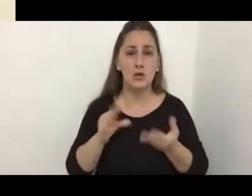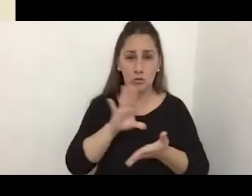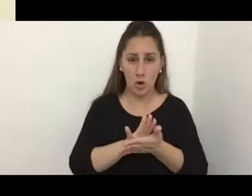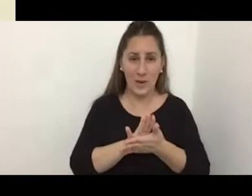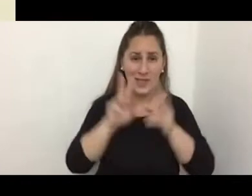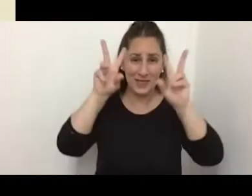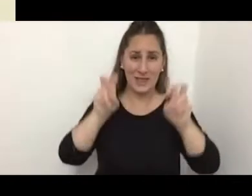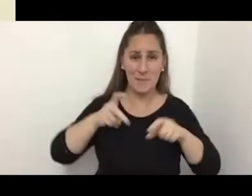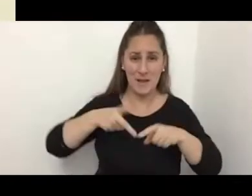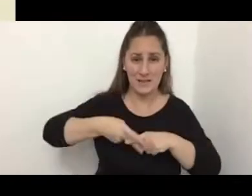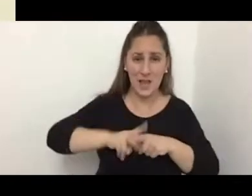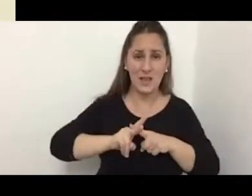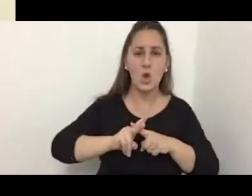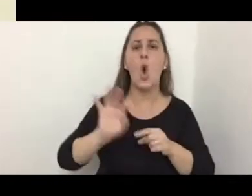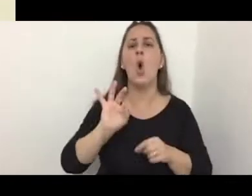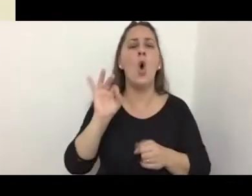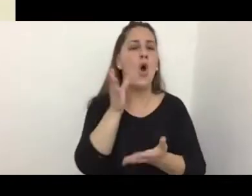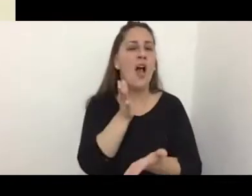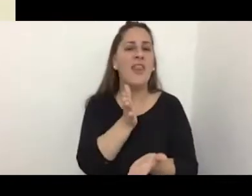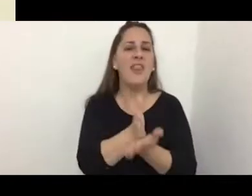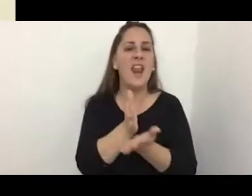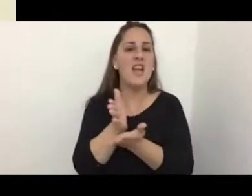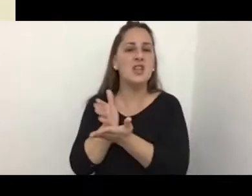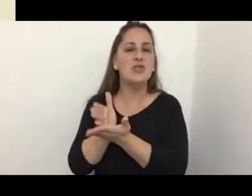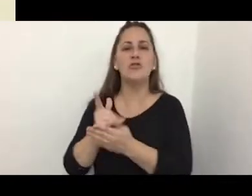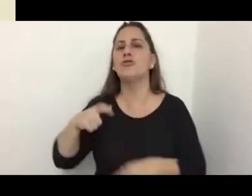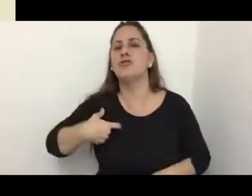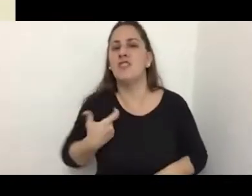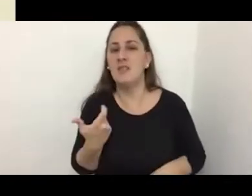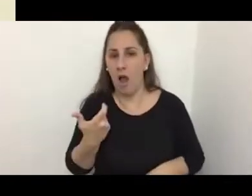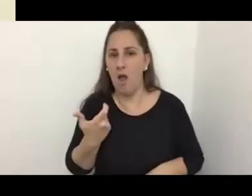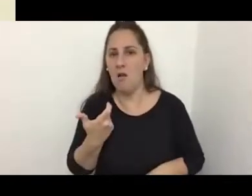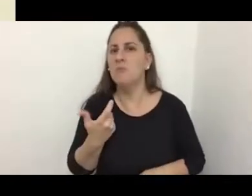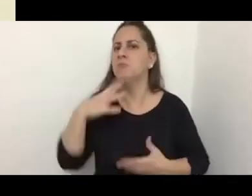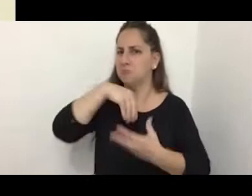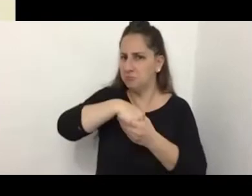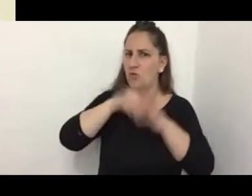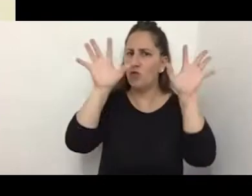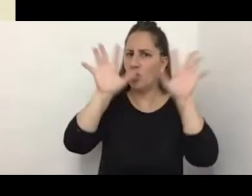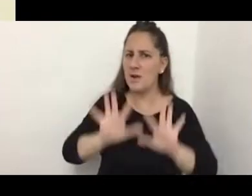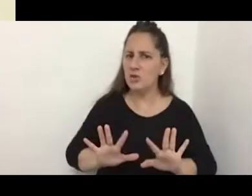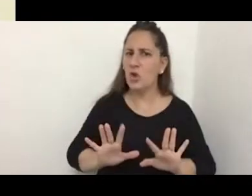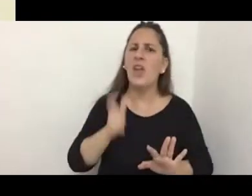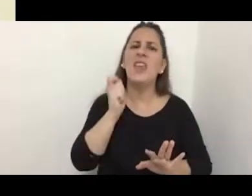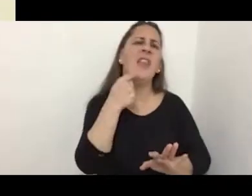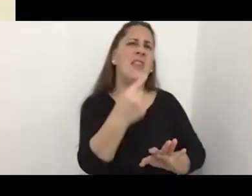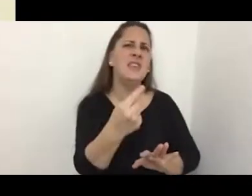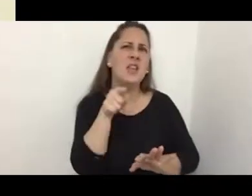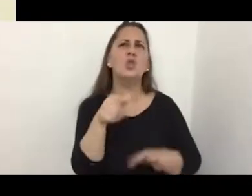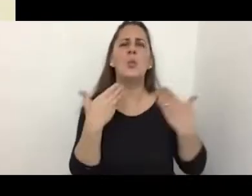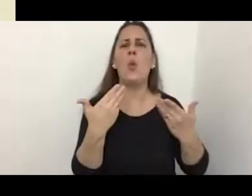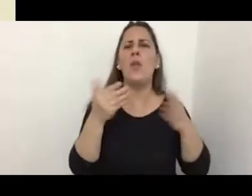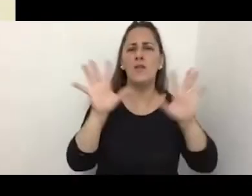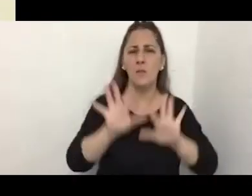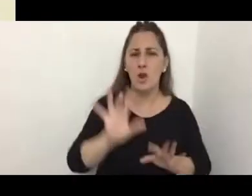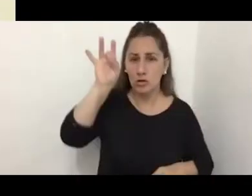técnicas? ¿O, por ejemplo, los derechos sindicales pueden estar en la formación? ¿Quién define la formación? ¿Solo el